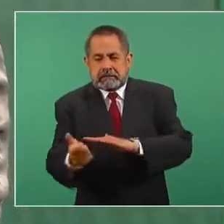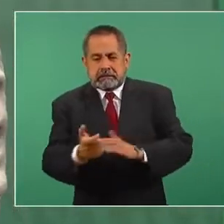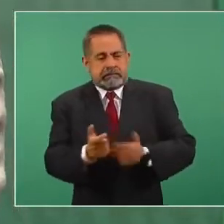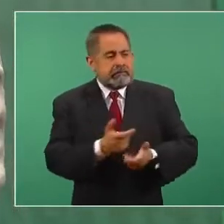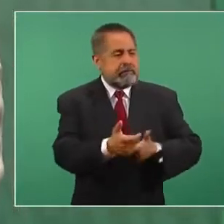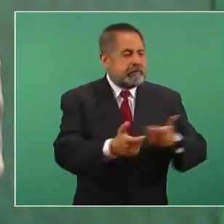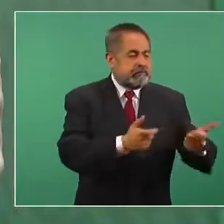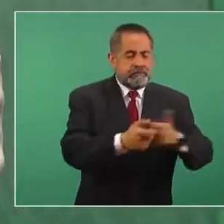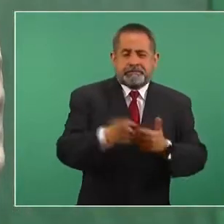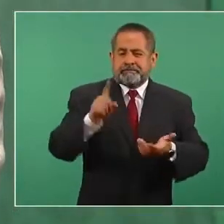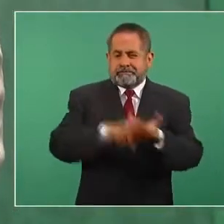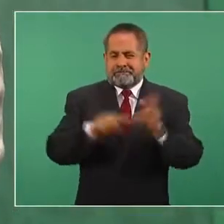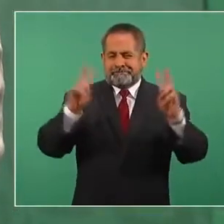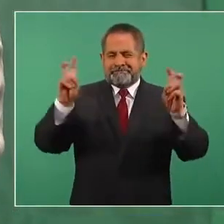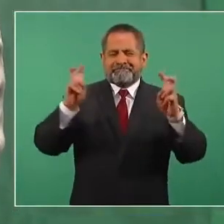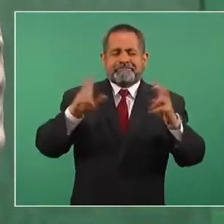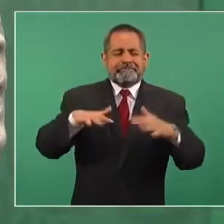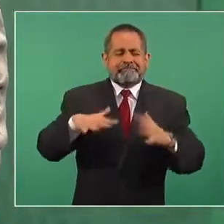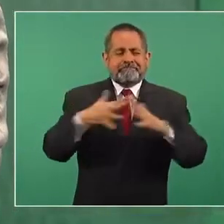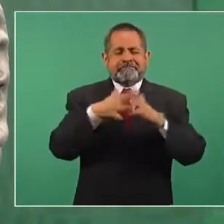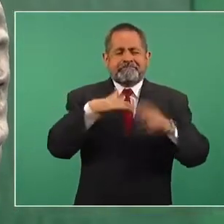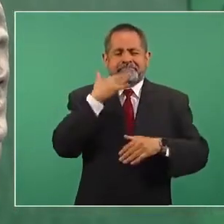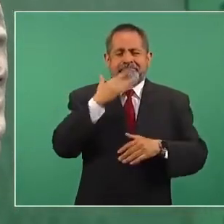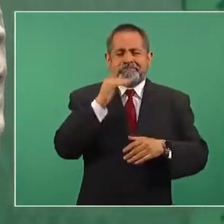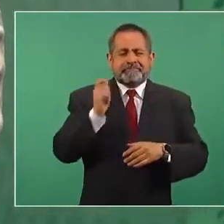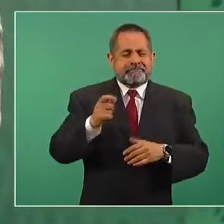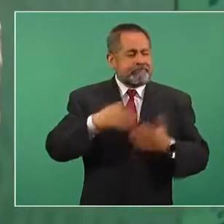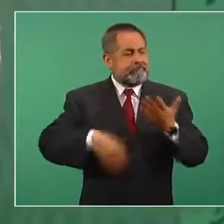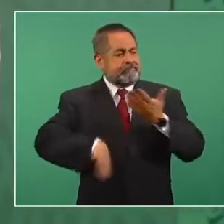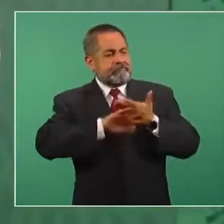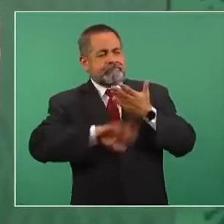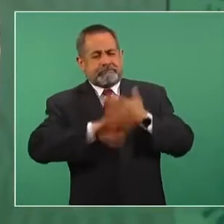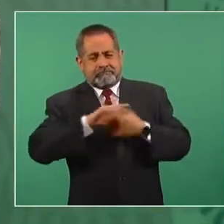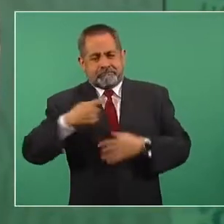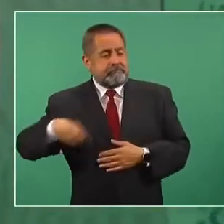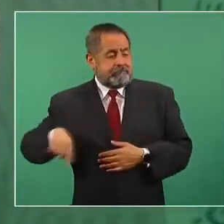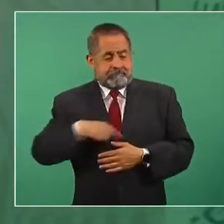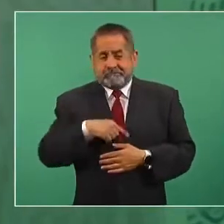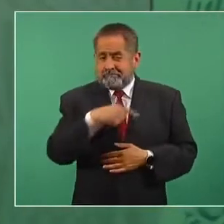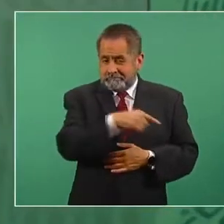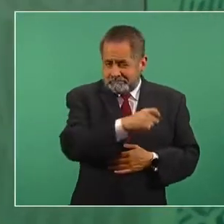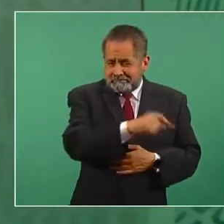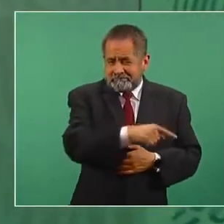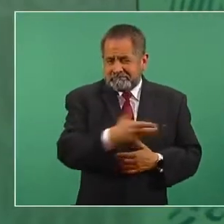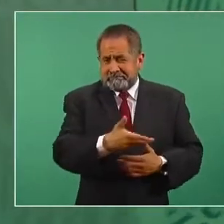parte de la guerra sucia en contra de nosotros.